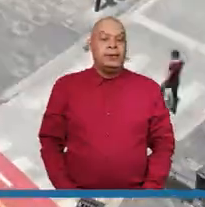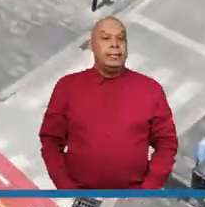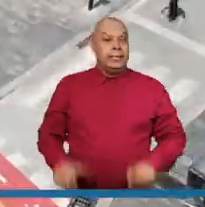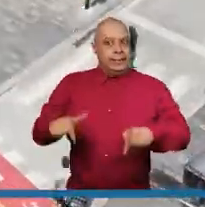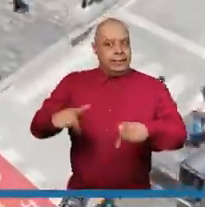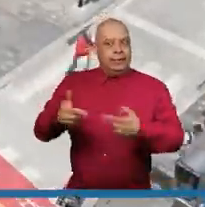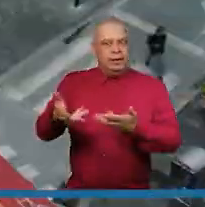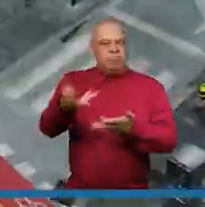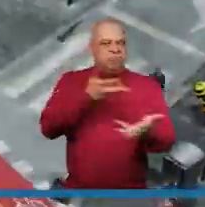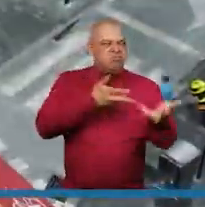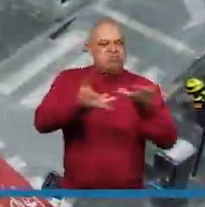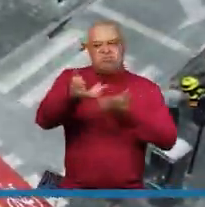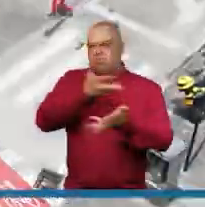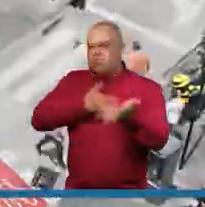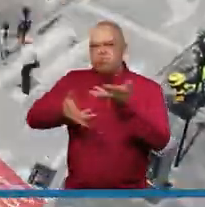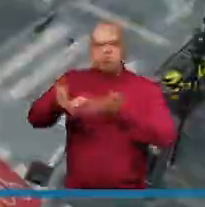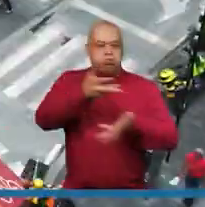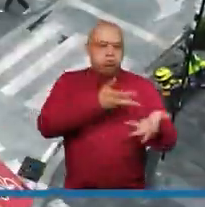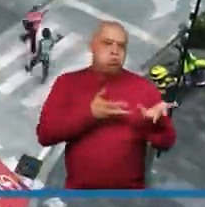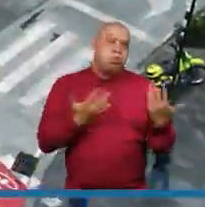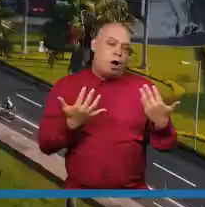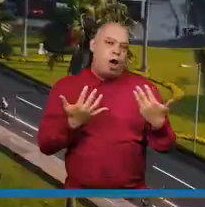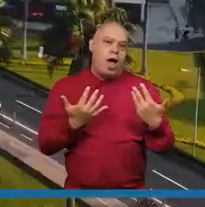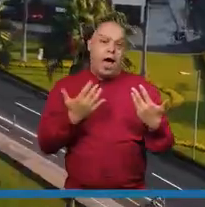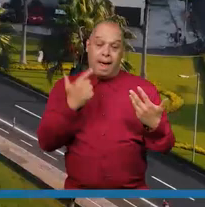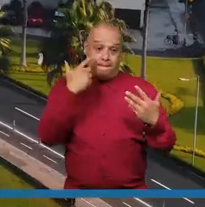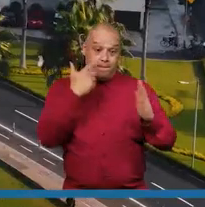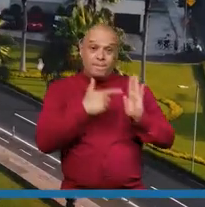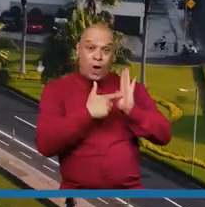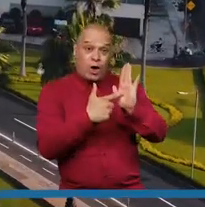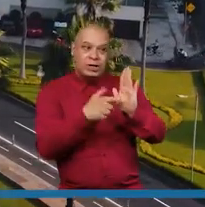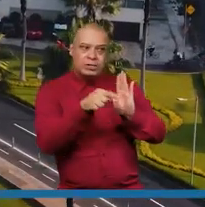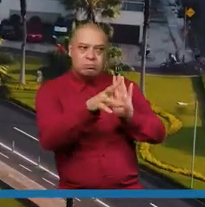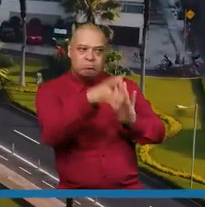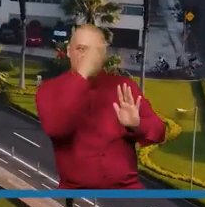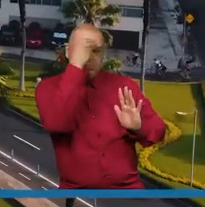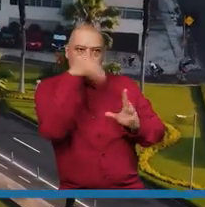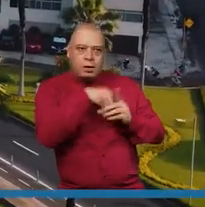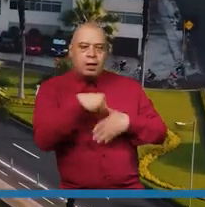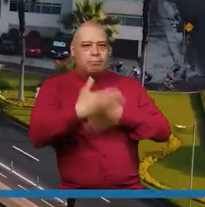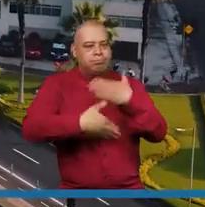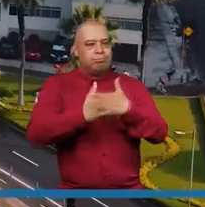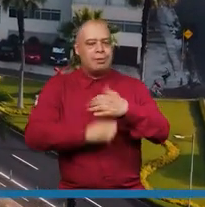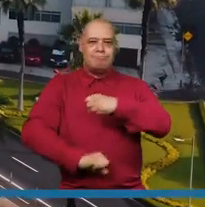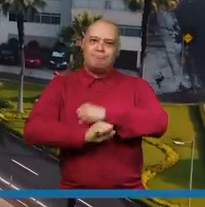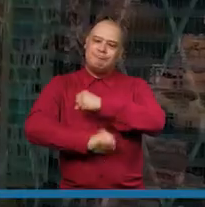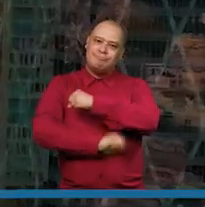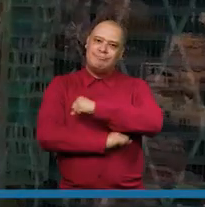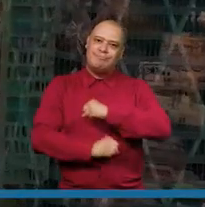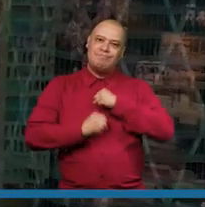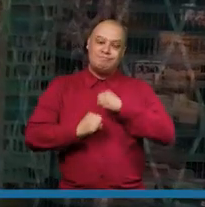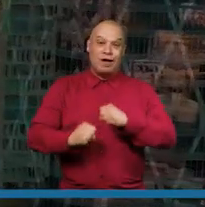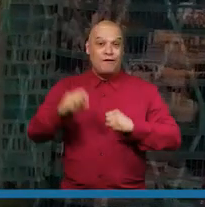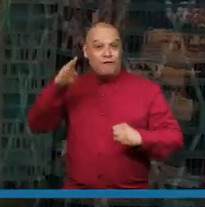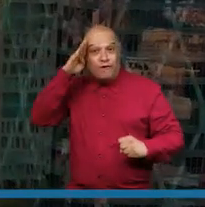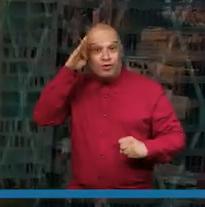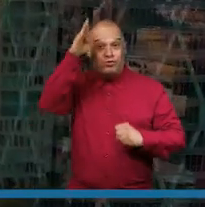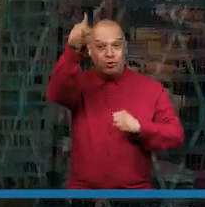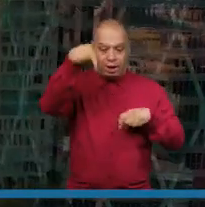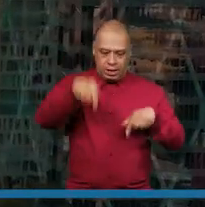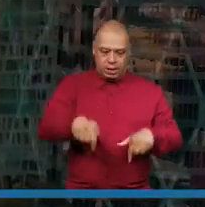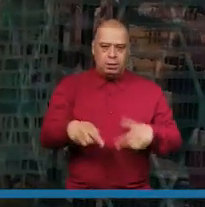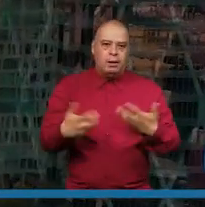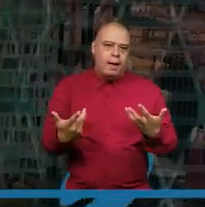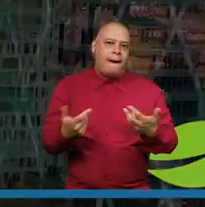Retroalimentarnos, pues que sea un ejemplo para nosotros, para empezar a sentar los cimientos para que el día de mañana esto